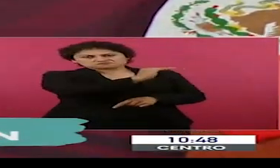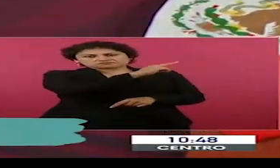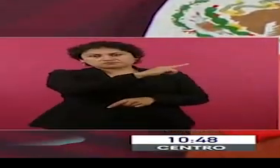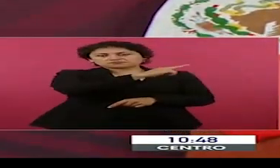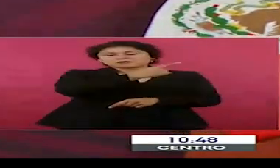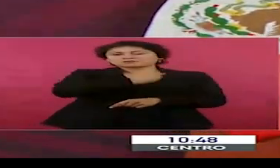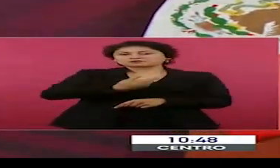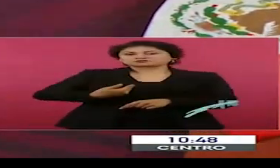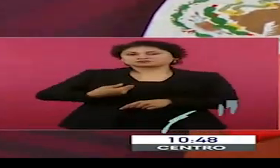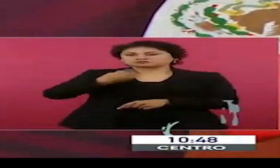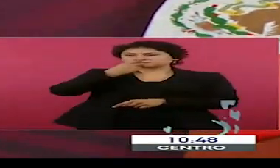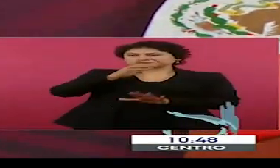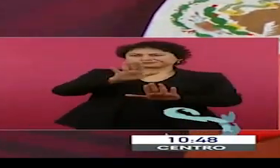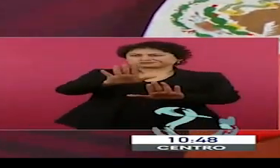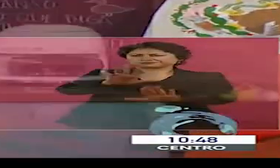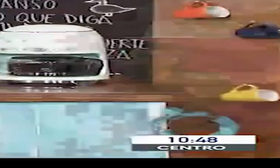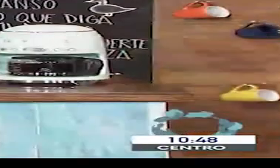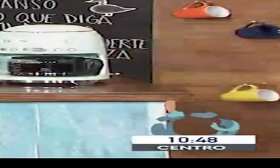aplica